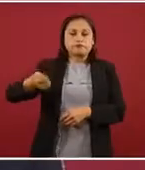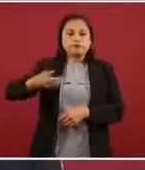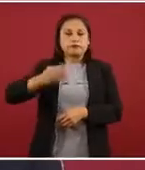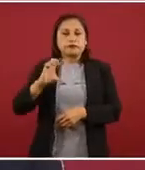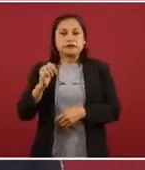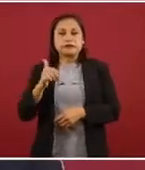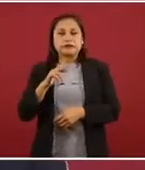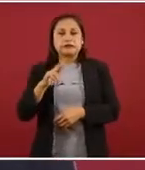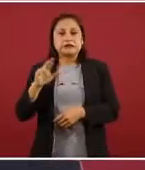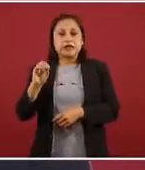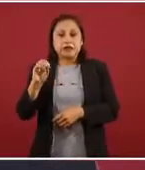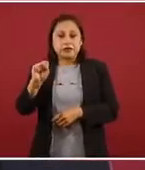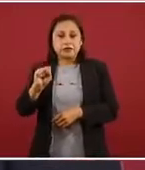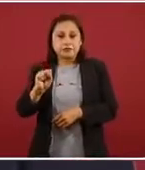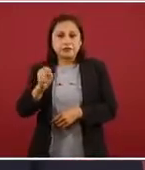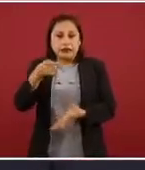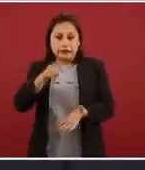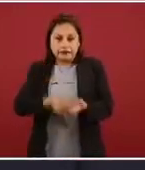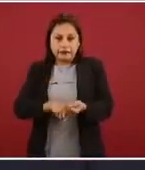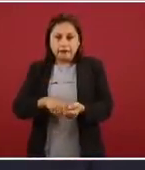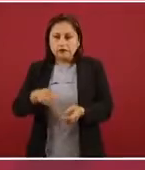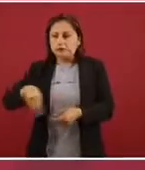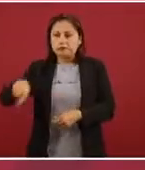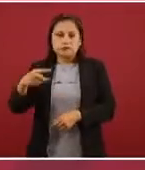que no haya charrería,